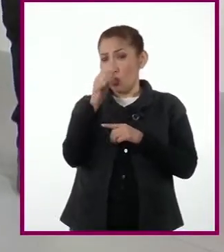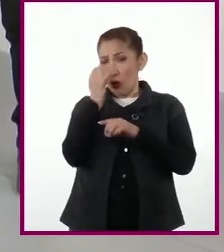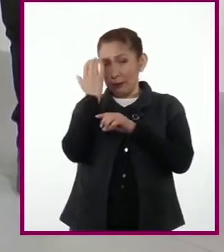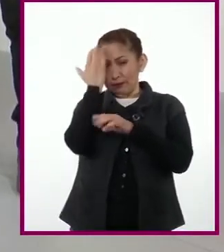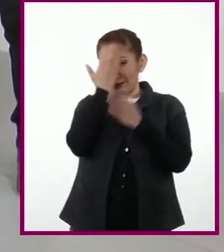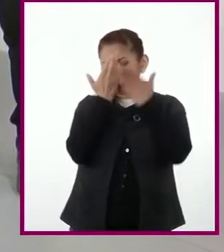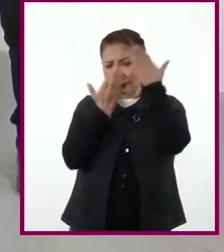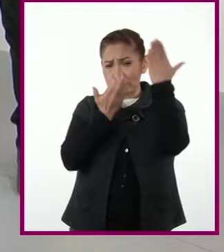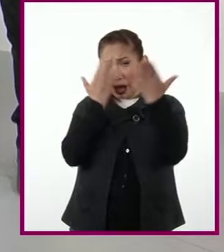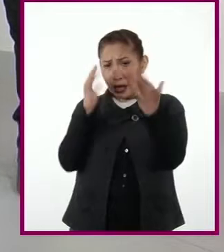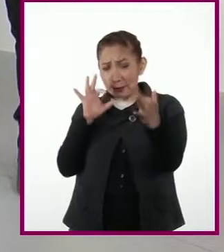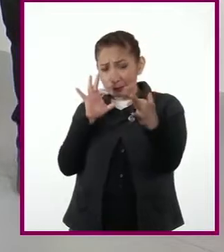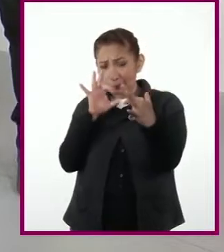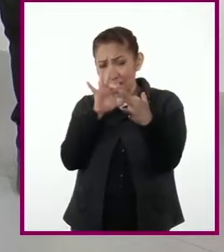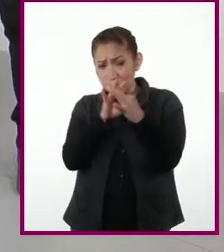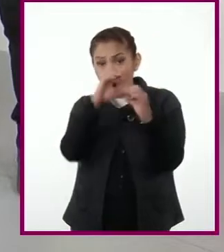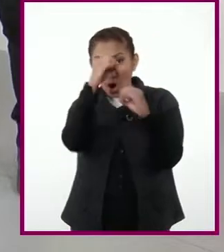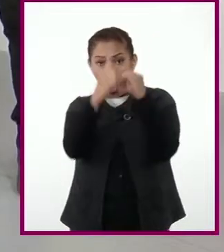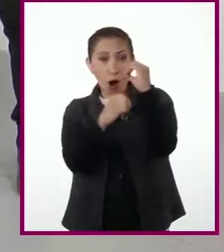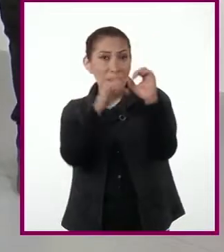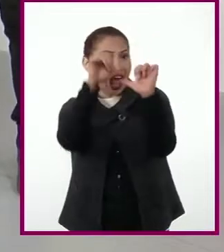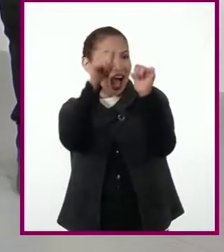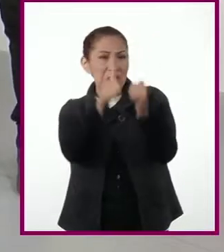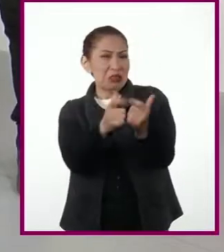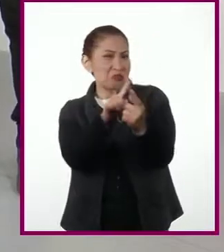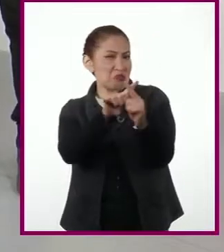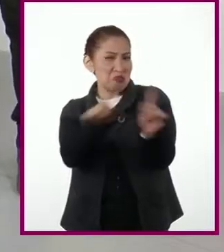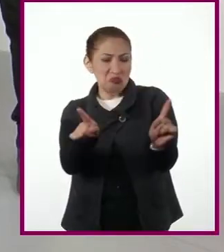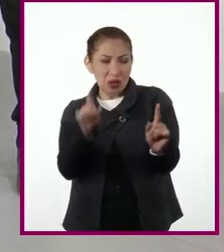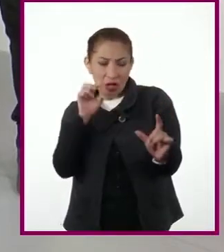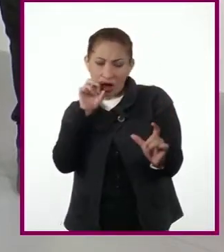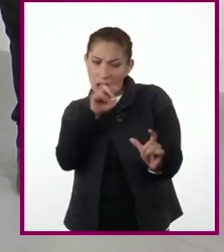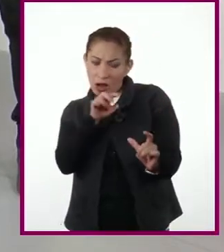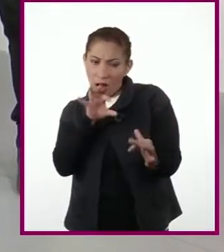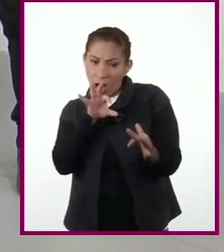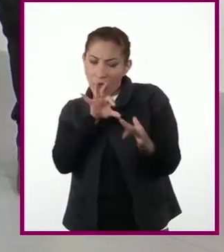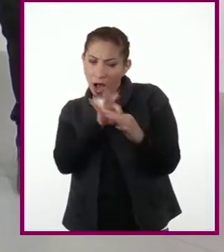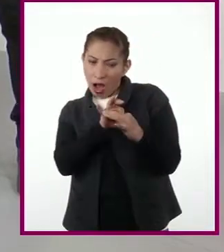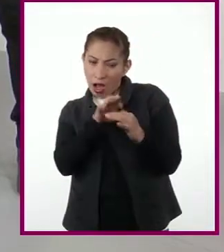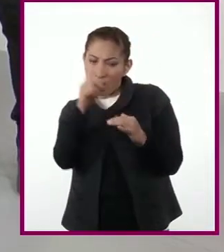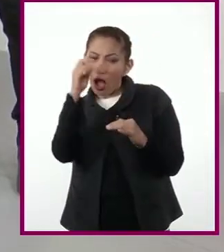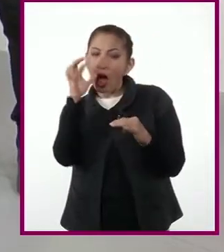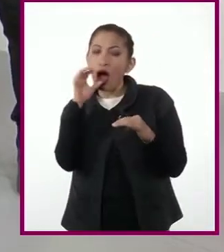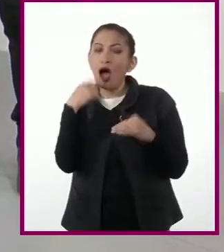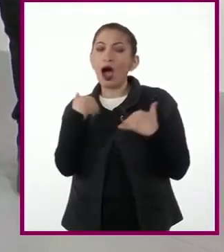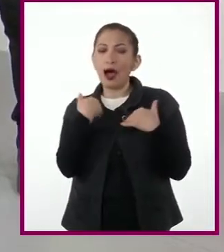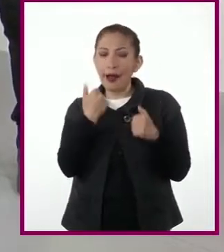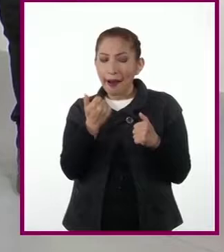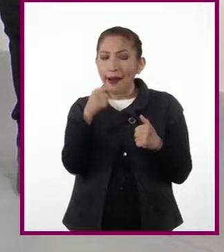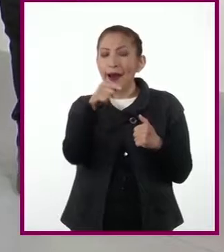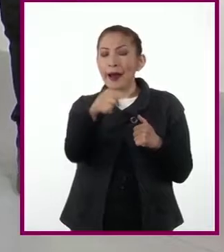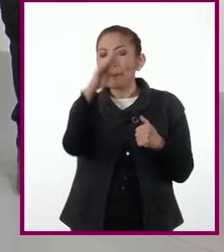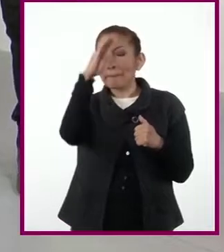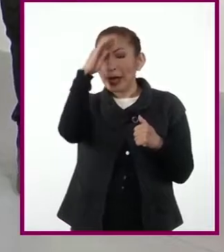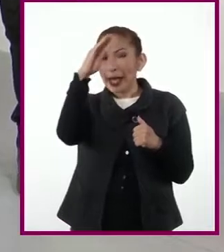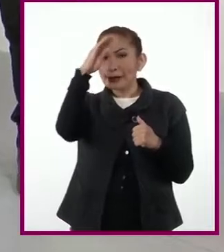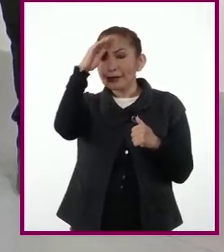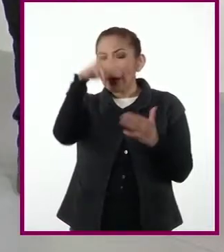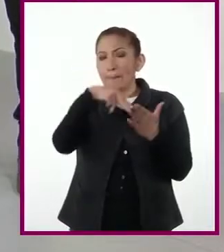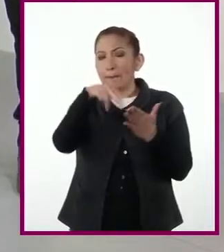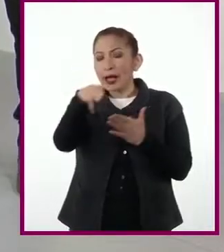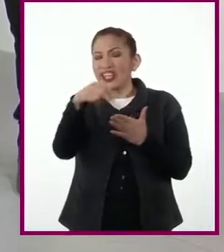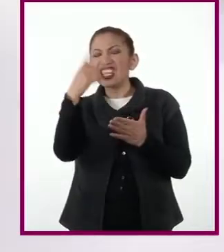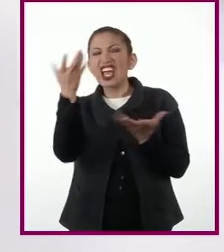más importante, al conectar con una obra de arte, puedo conocer cómo pensaban y sentían las personas que vivieron hace